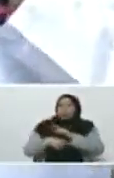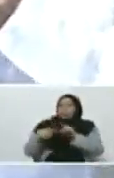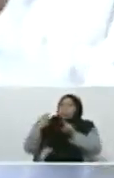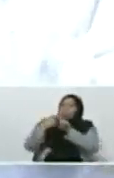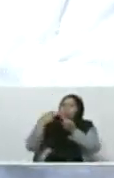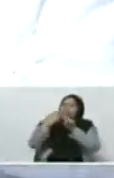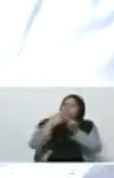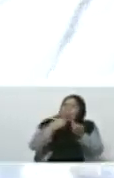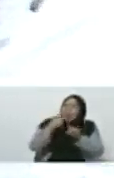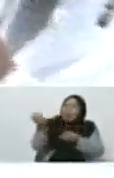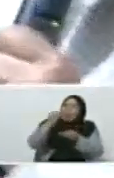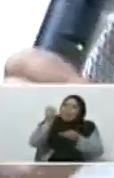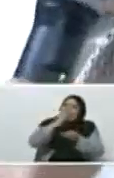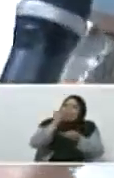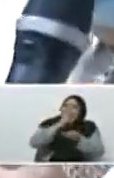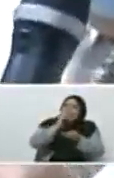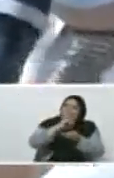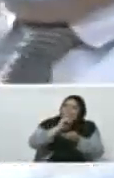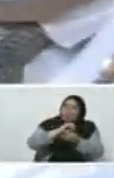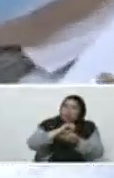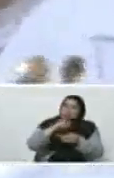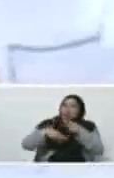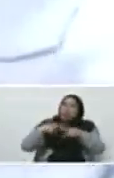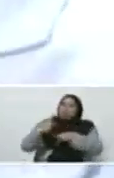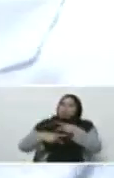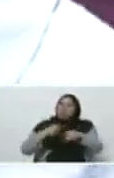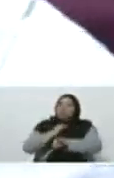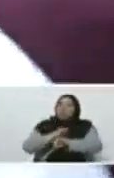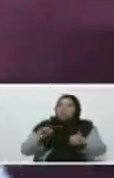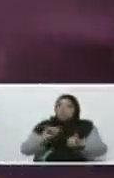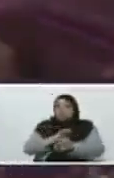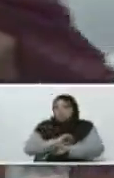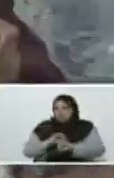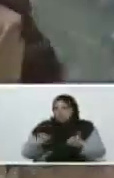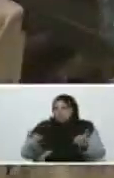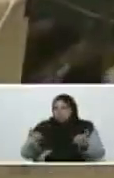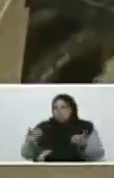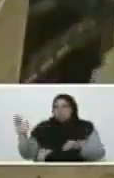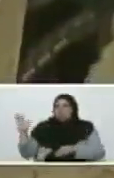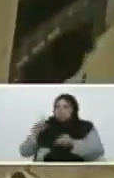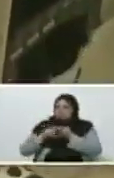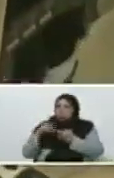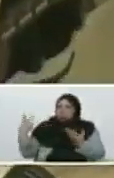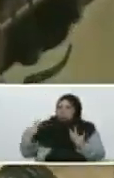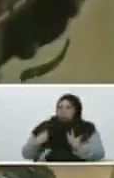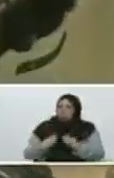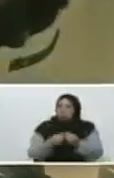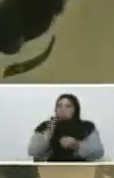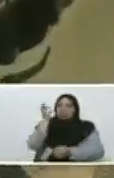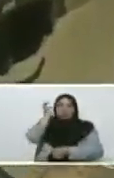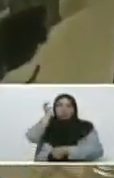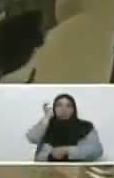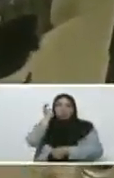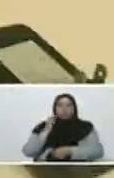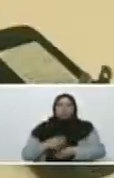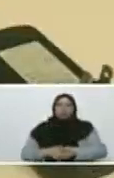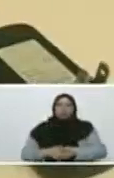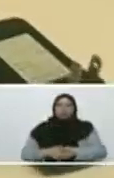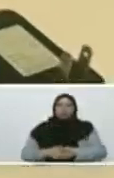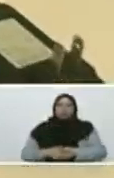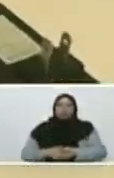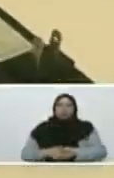Correcto. Continuamos entonces. Una vez que ese proceso está ahí... Venga, doctora, con nosotros. La doctora Witty tiene